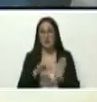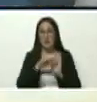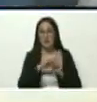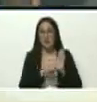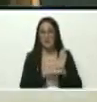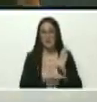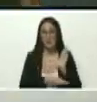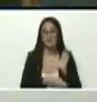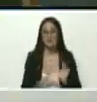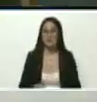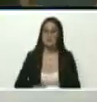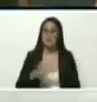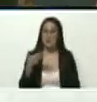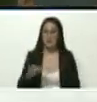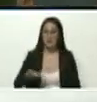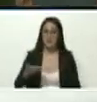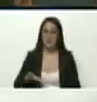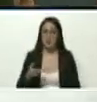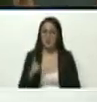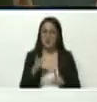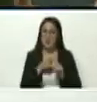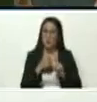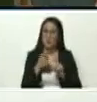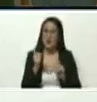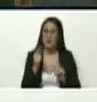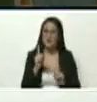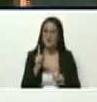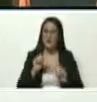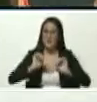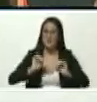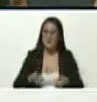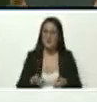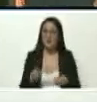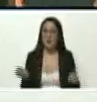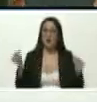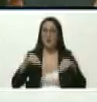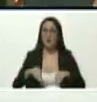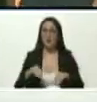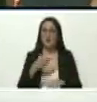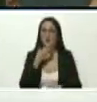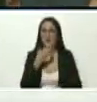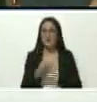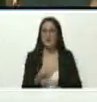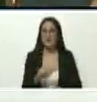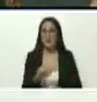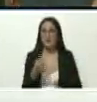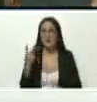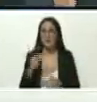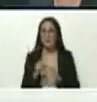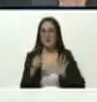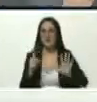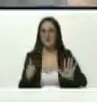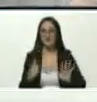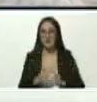pero una muy importante se inició en los acuerdos de diciembre de